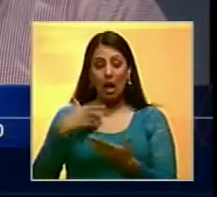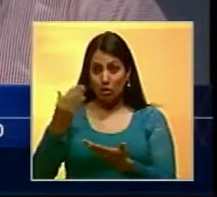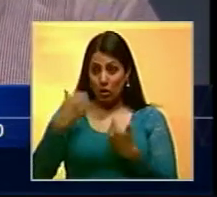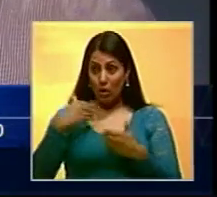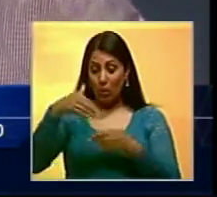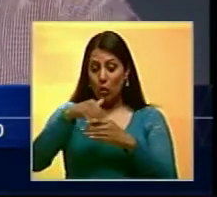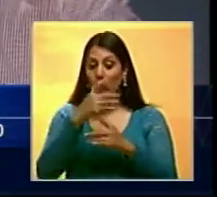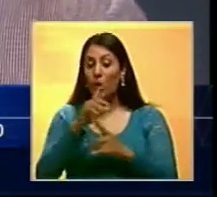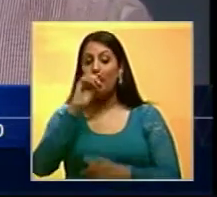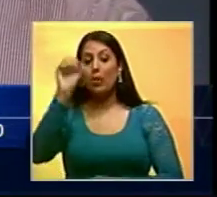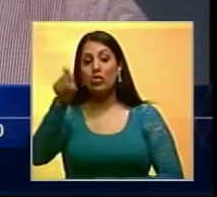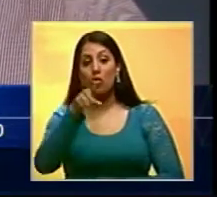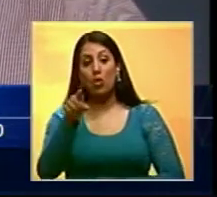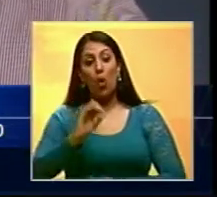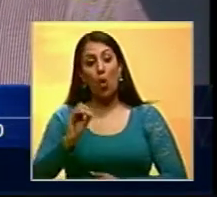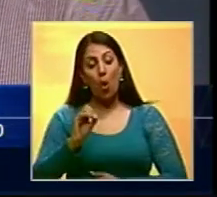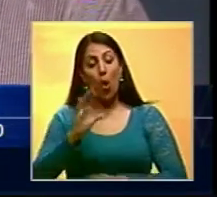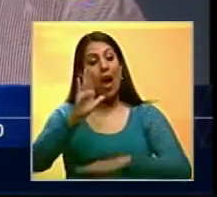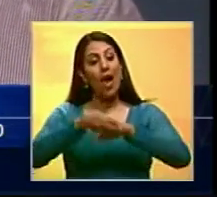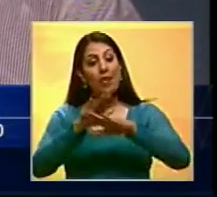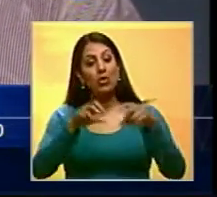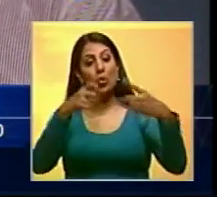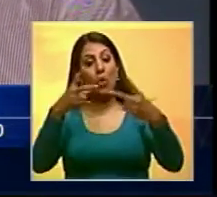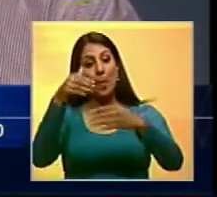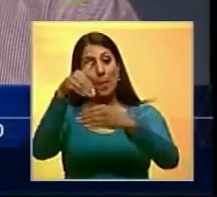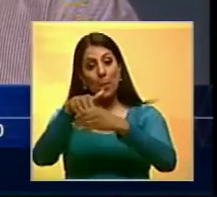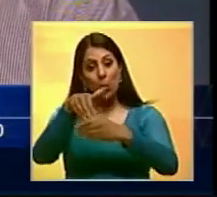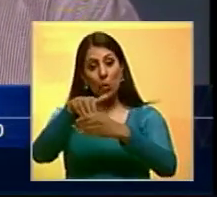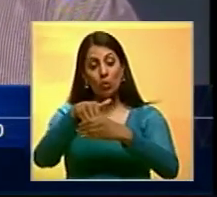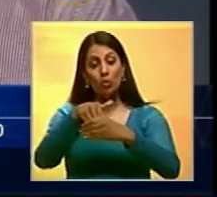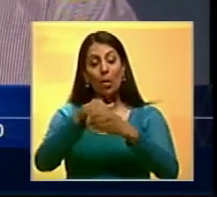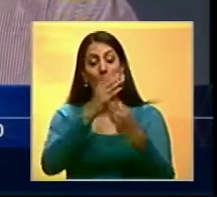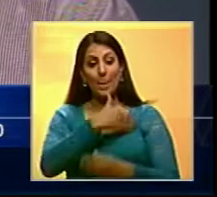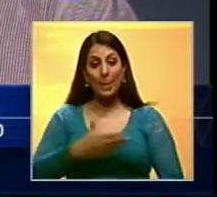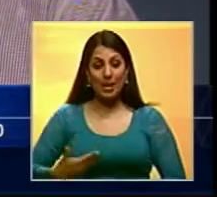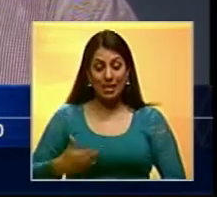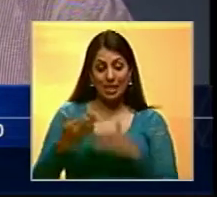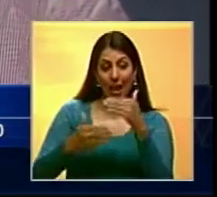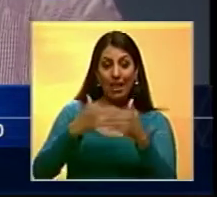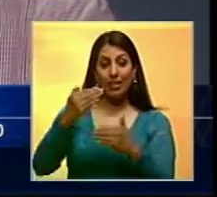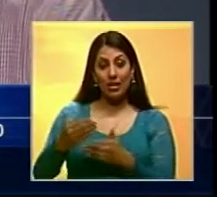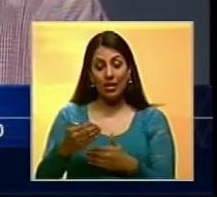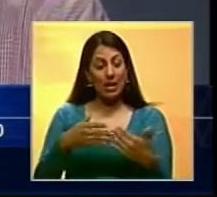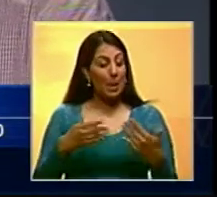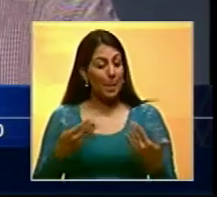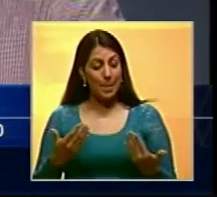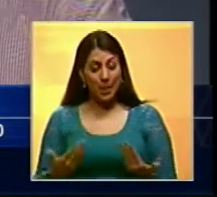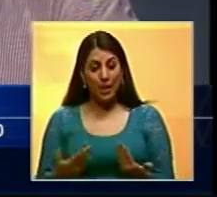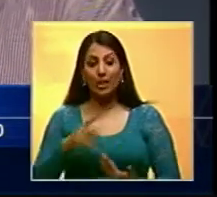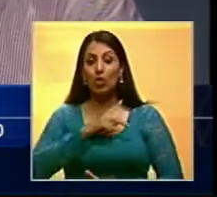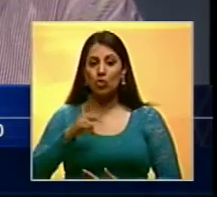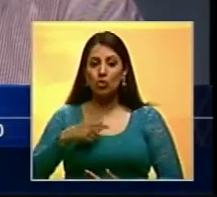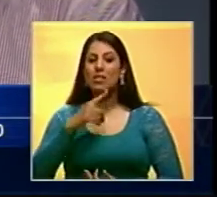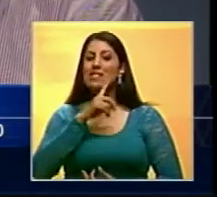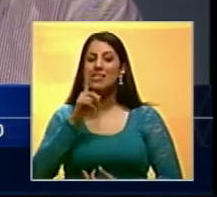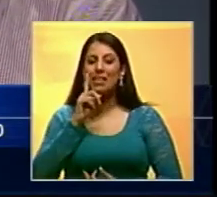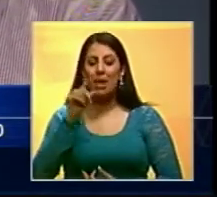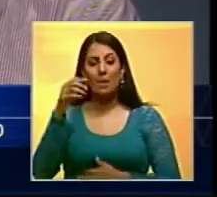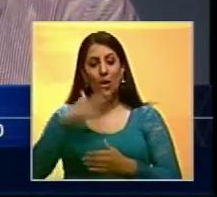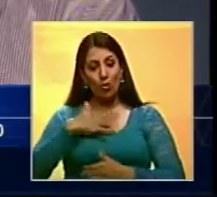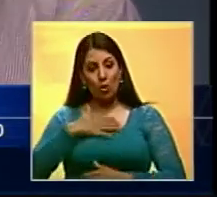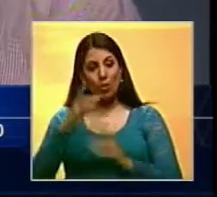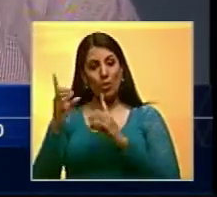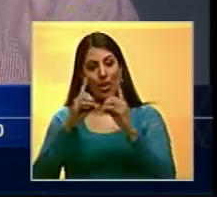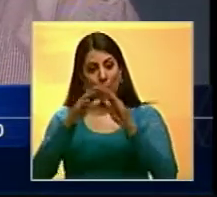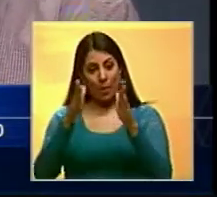referendo revocatorio o que se convoque una elección presidencial adelantada. Para eso es precisamente la mesa de